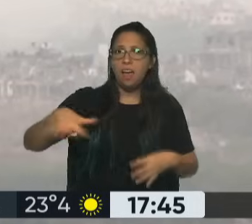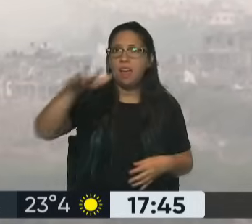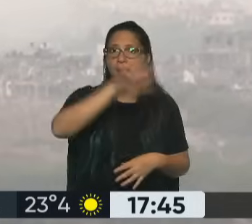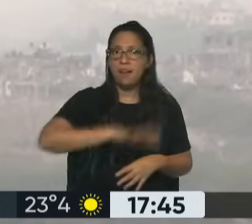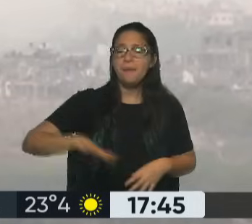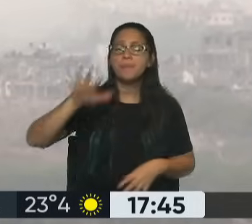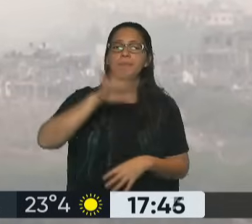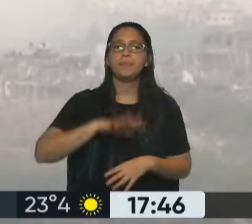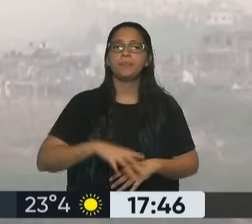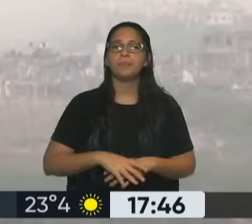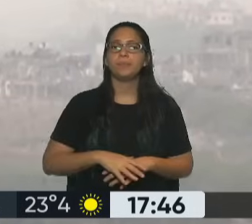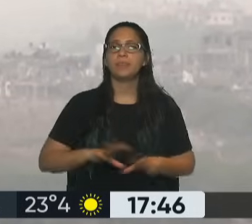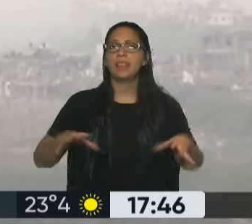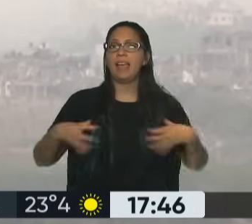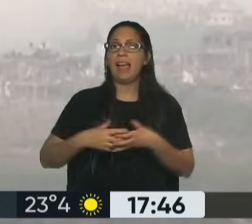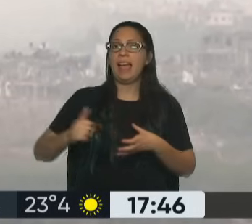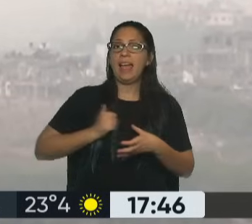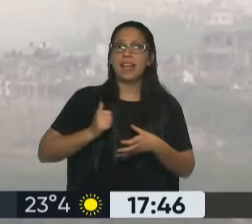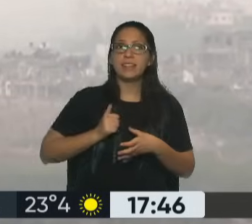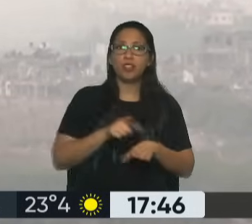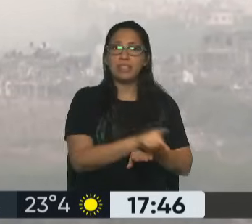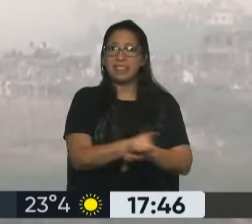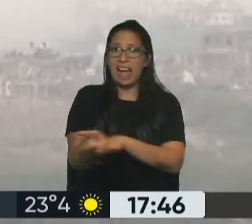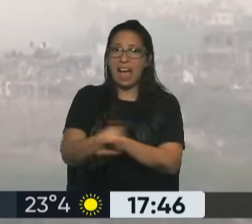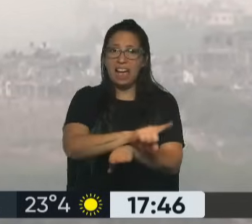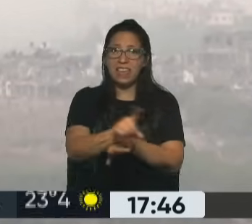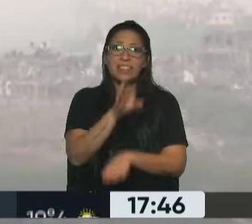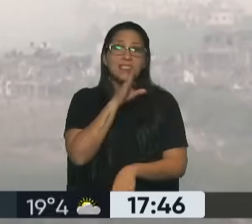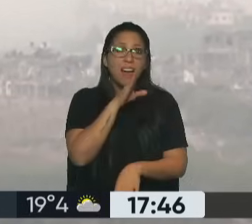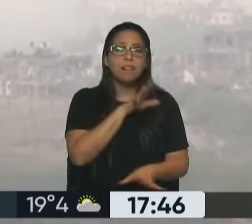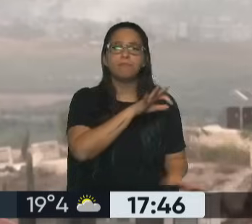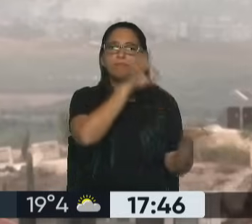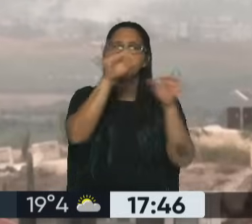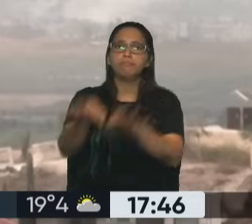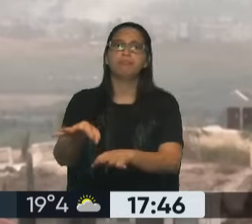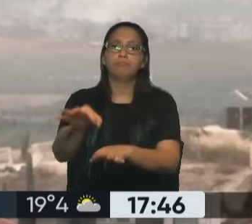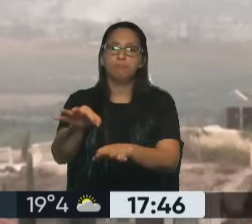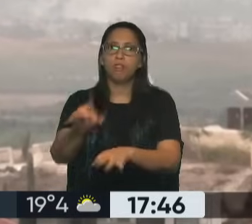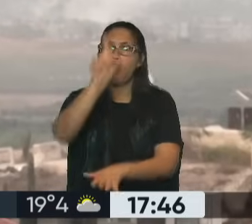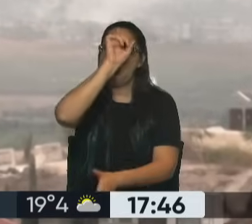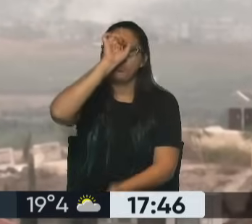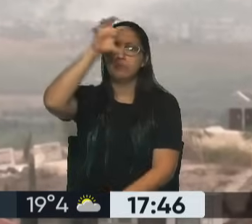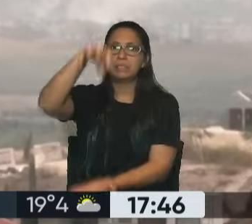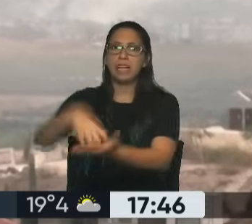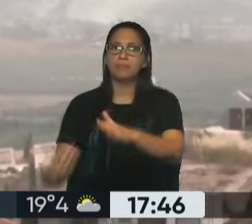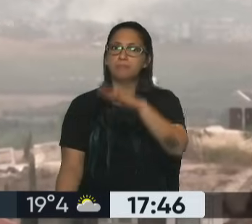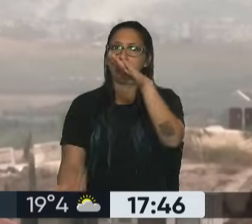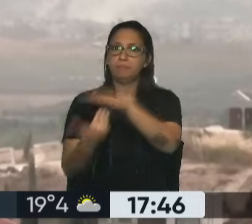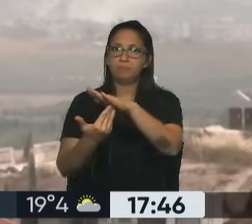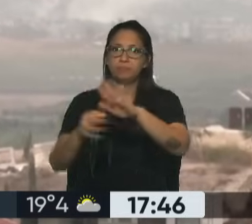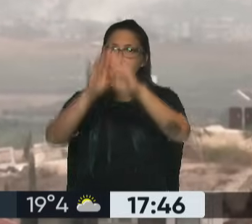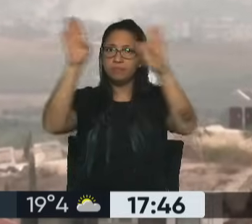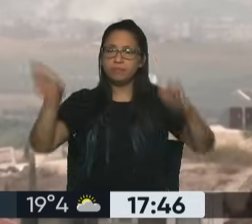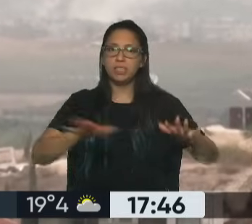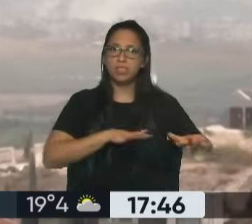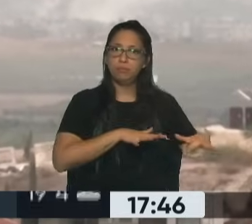oriente el ejército y los tanques israelíes Llegaron hoy a las puertas del principal hospital al shifa